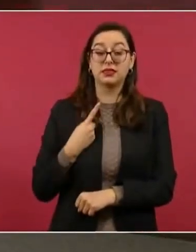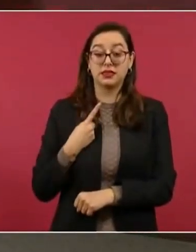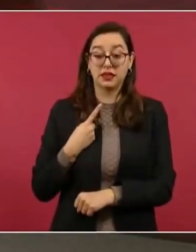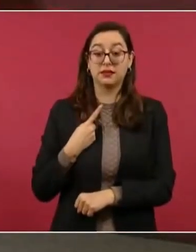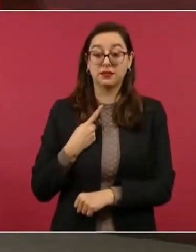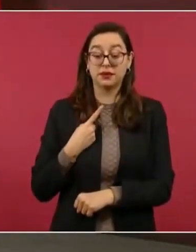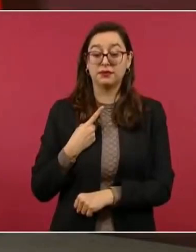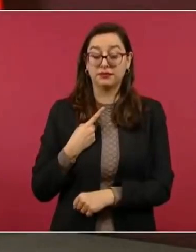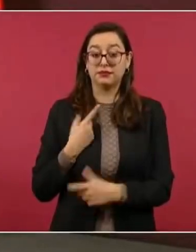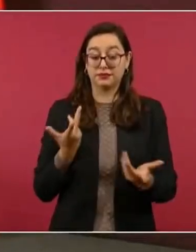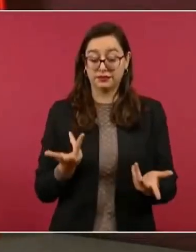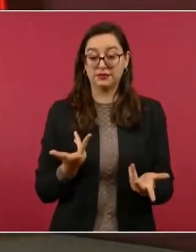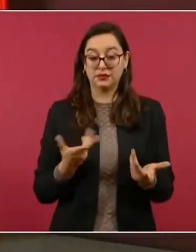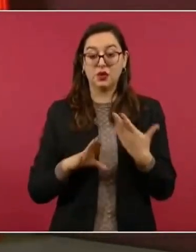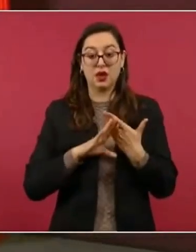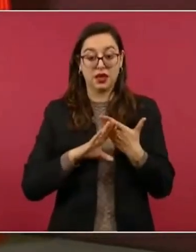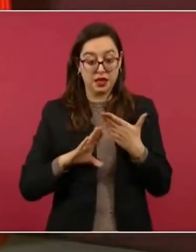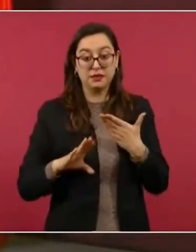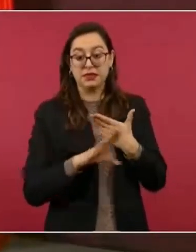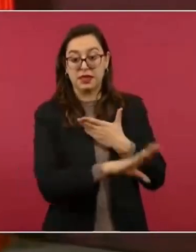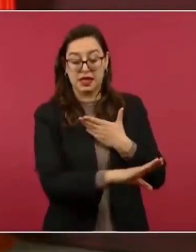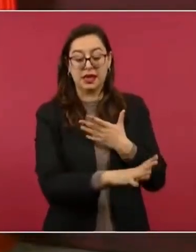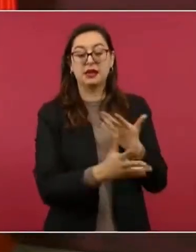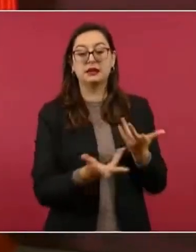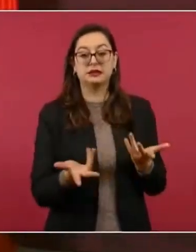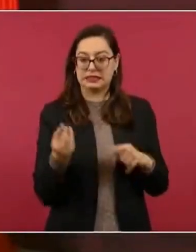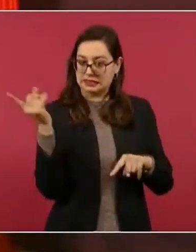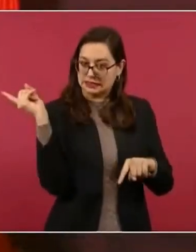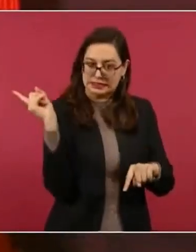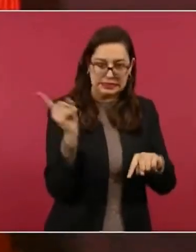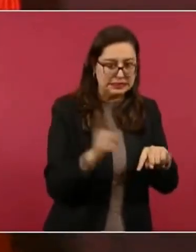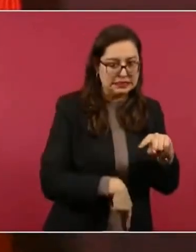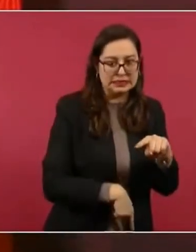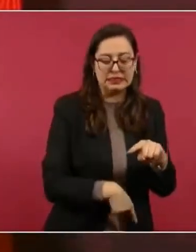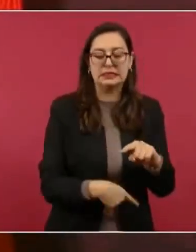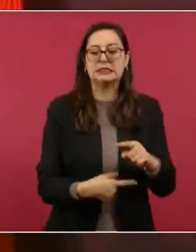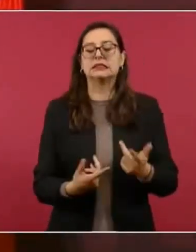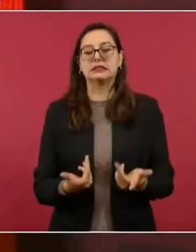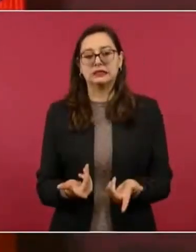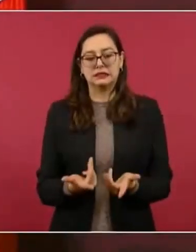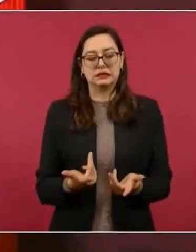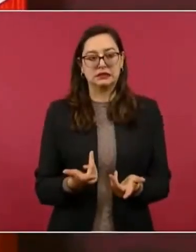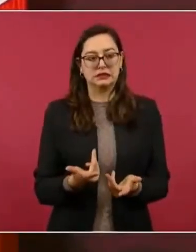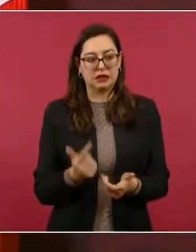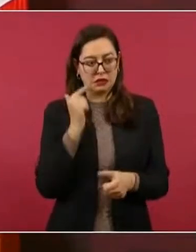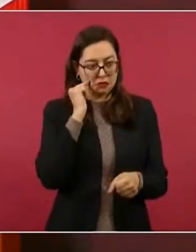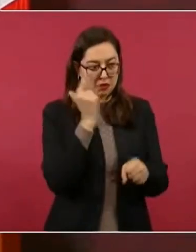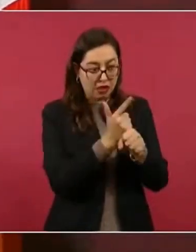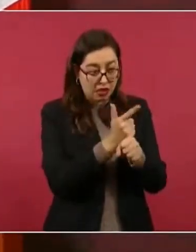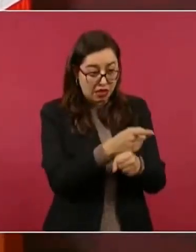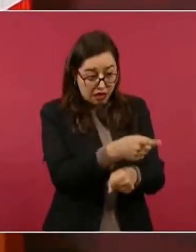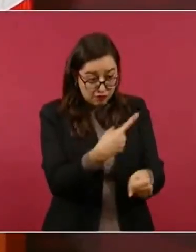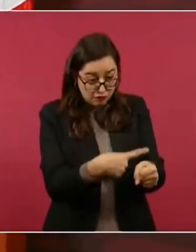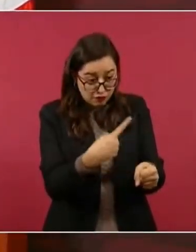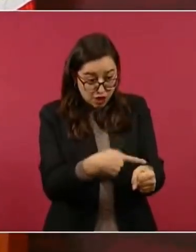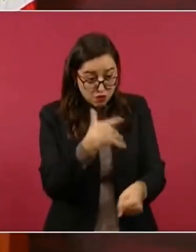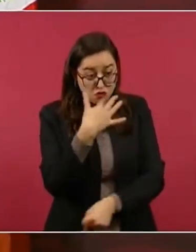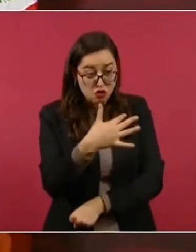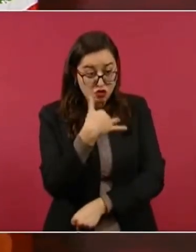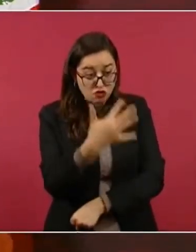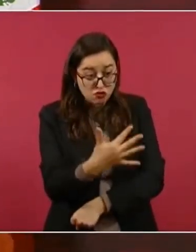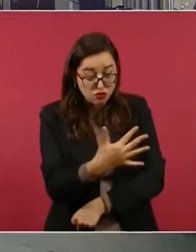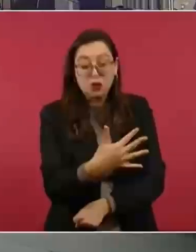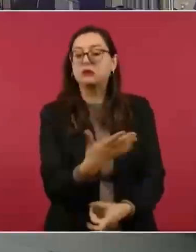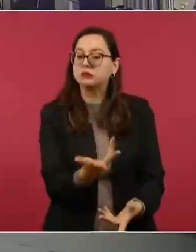de erradicarla, no dejar de señalar a los corruptos,